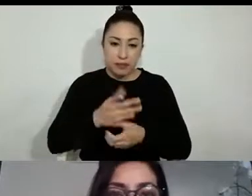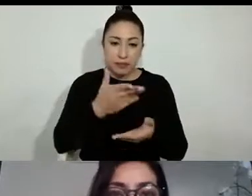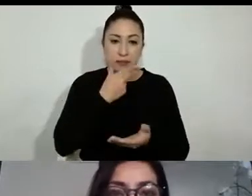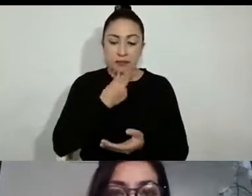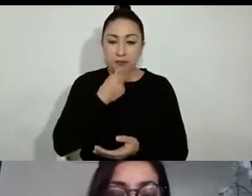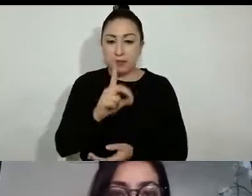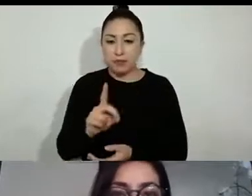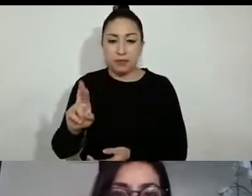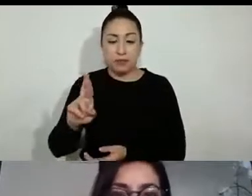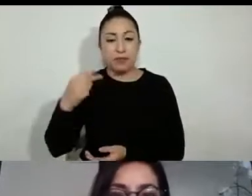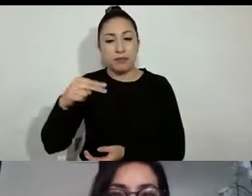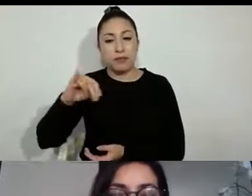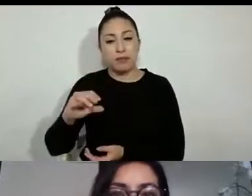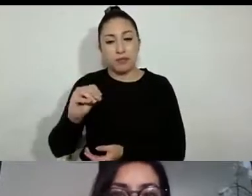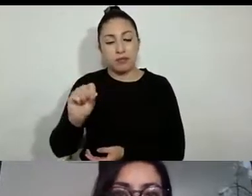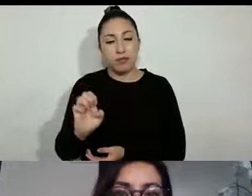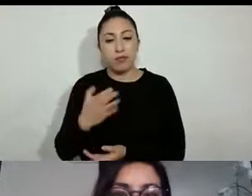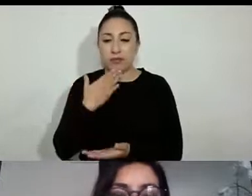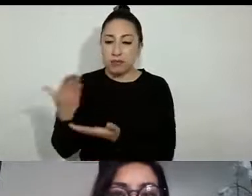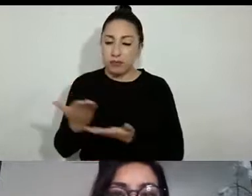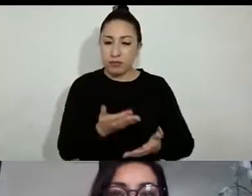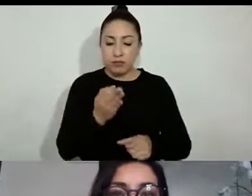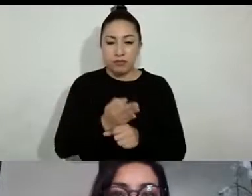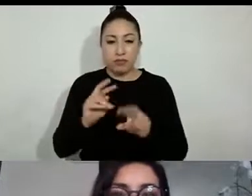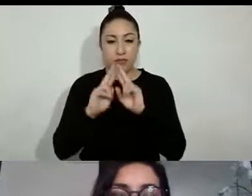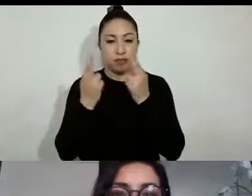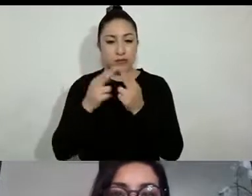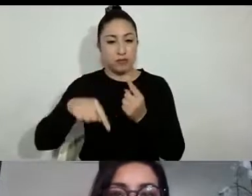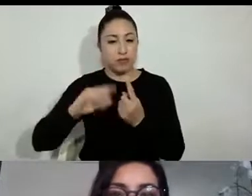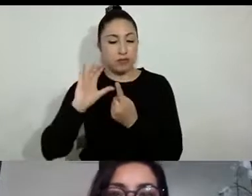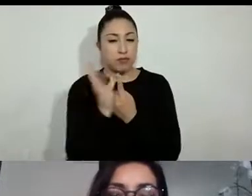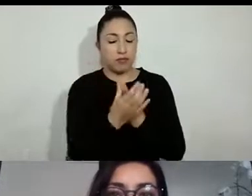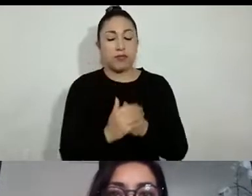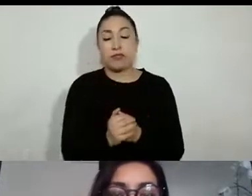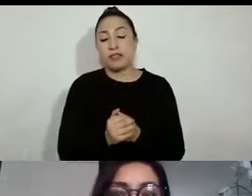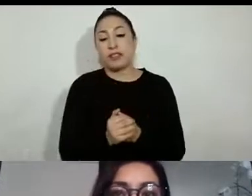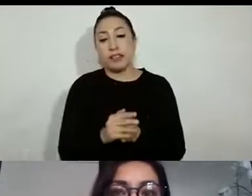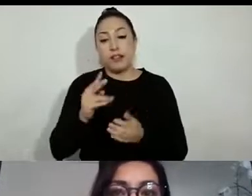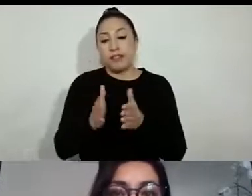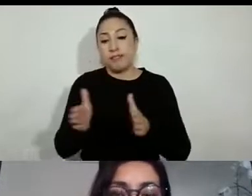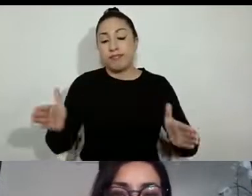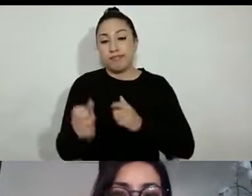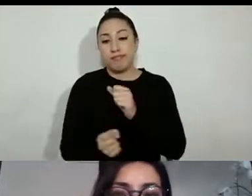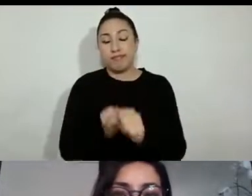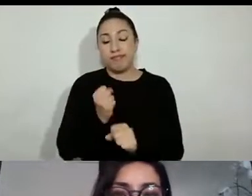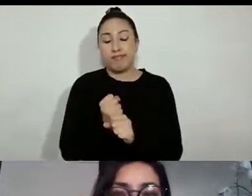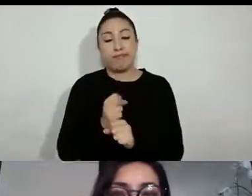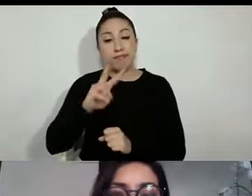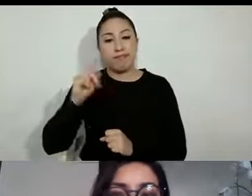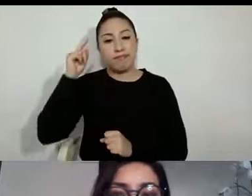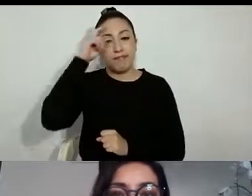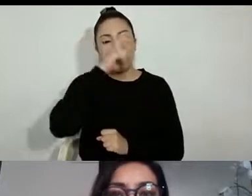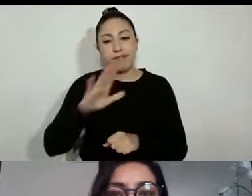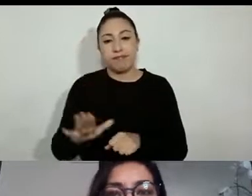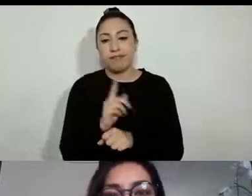Alfonso. Sea usted bienvenido a esta comisión. Y bueno, pues sin duda este último año ha sido uno de los más complicados, ya que la COVID ha